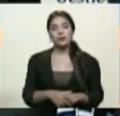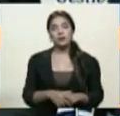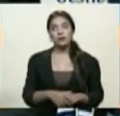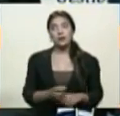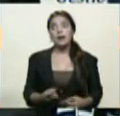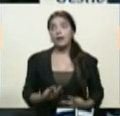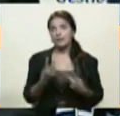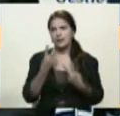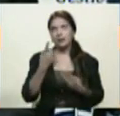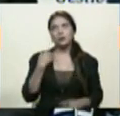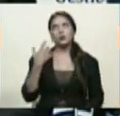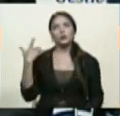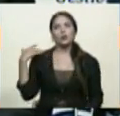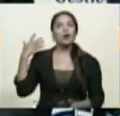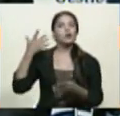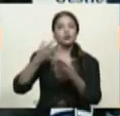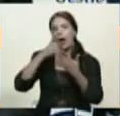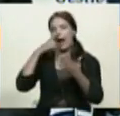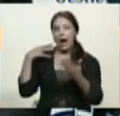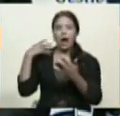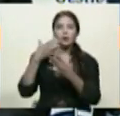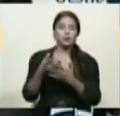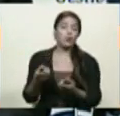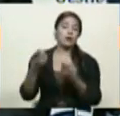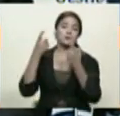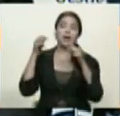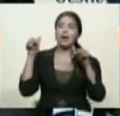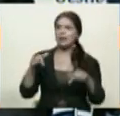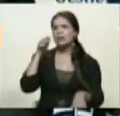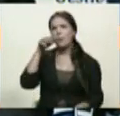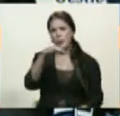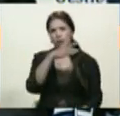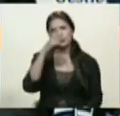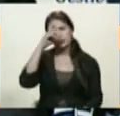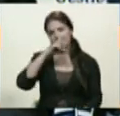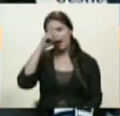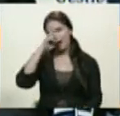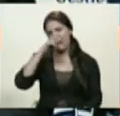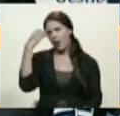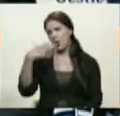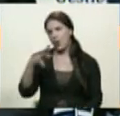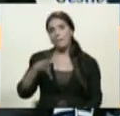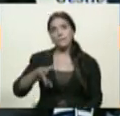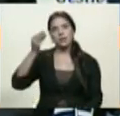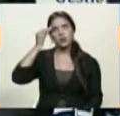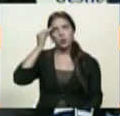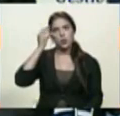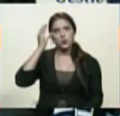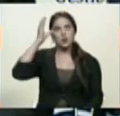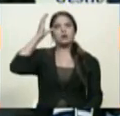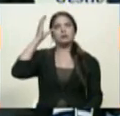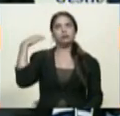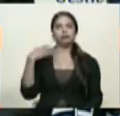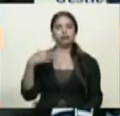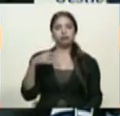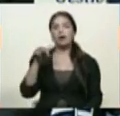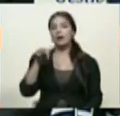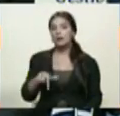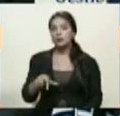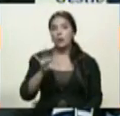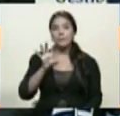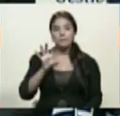mucho mucho nos enseña a este pueblo ya es sabio ha aprendido demasiado venezuela un país